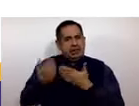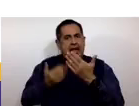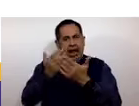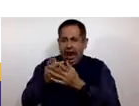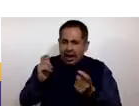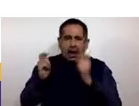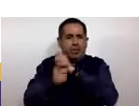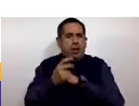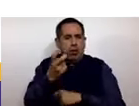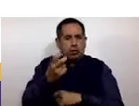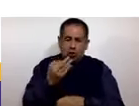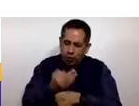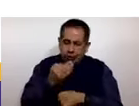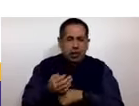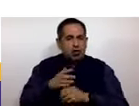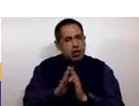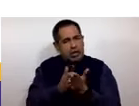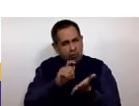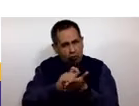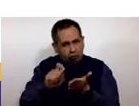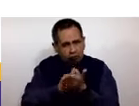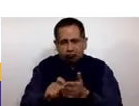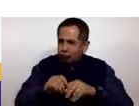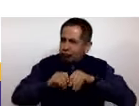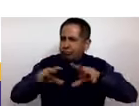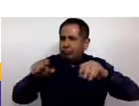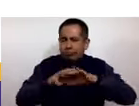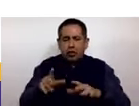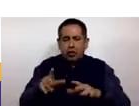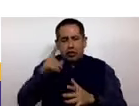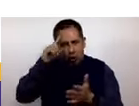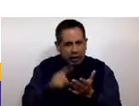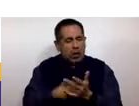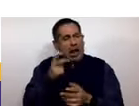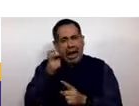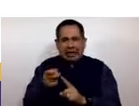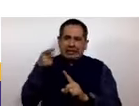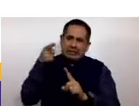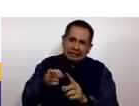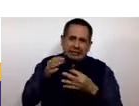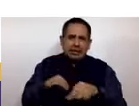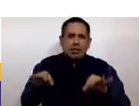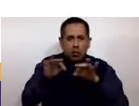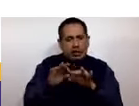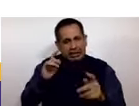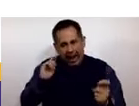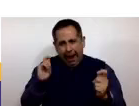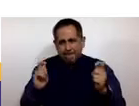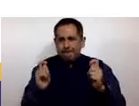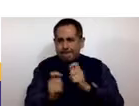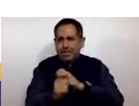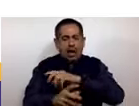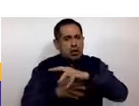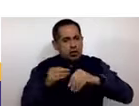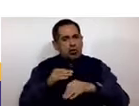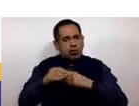en esto y por eso escribí el libro, porque sí creo que por ahí está el asunto para ir cambiando todo lo